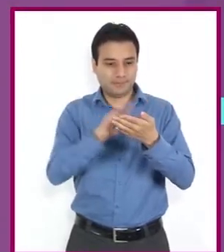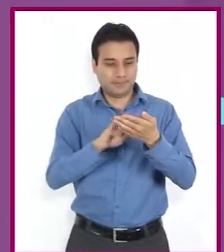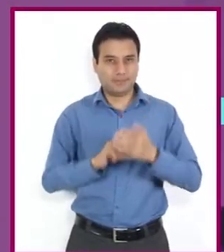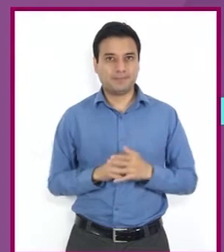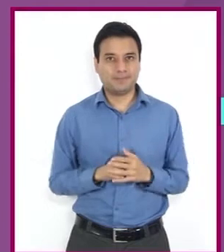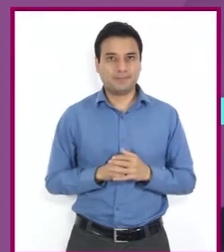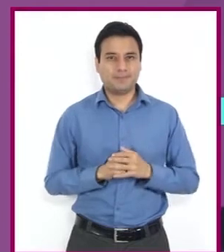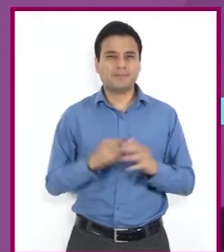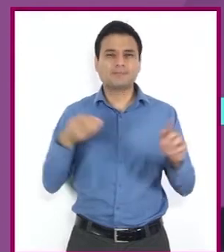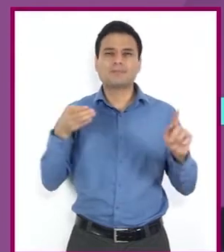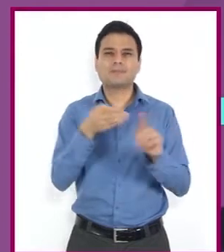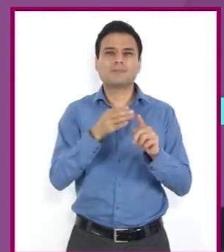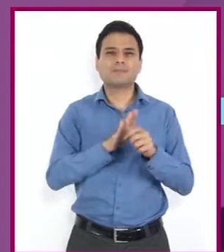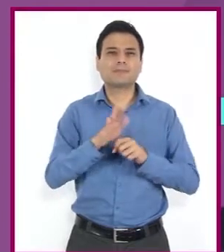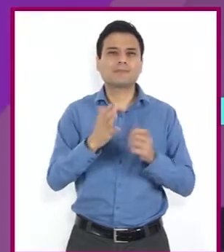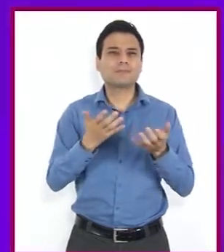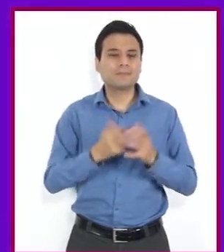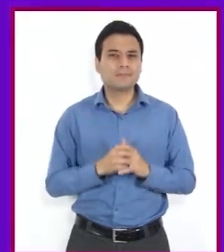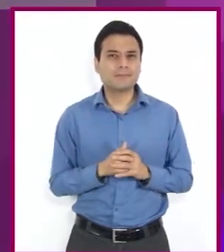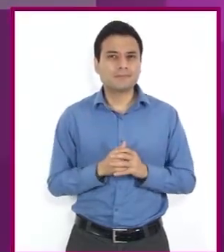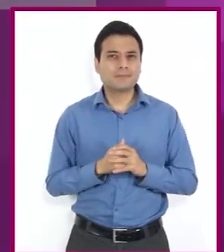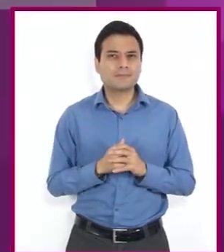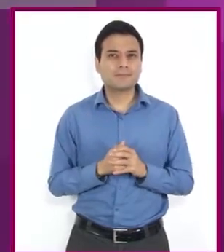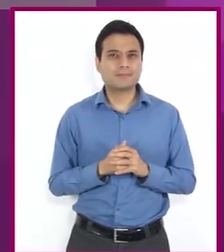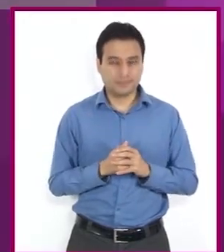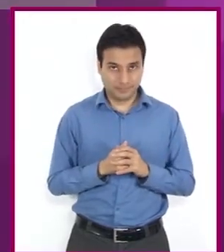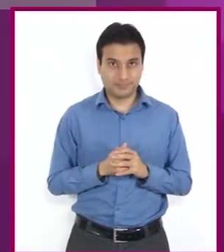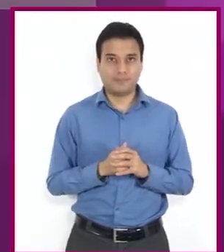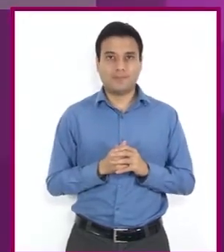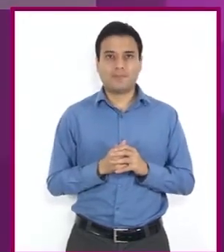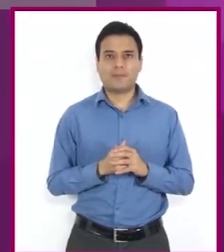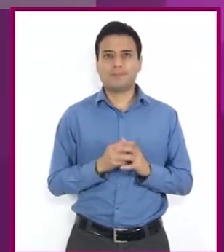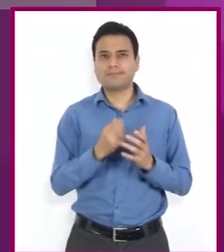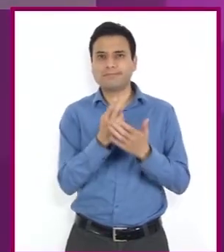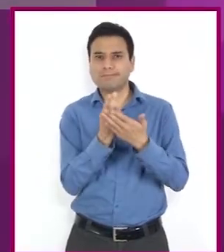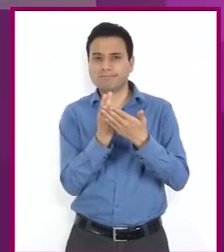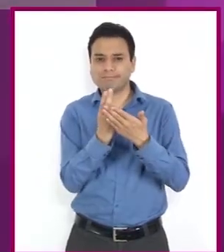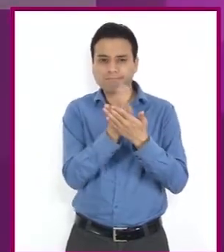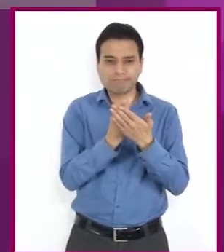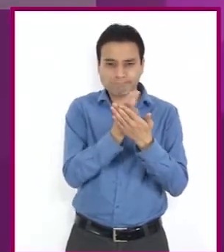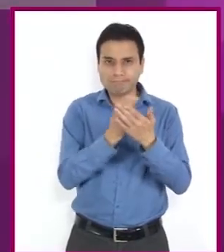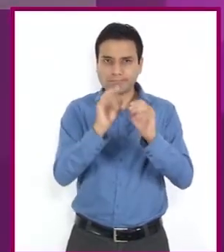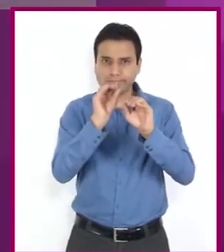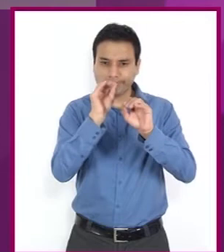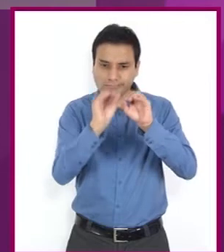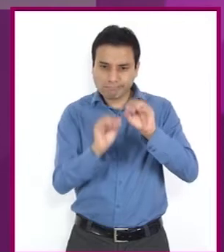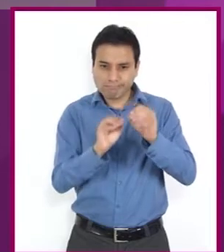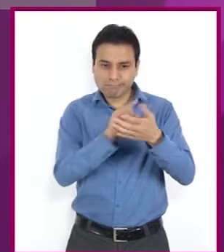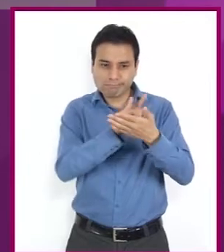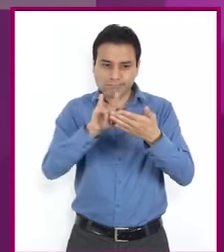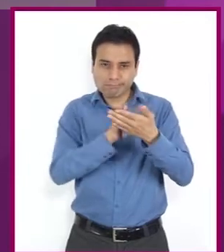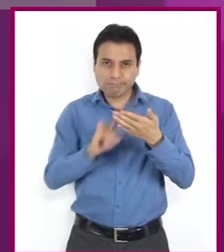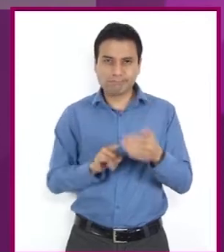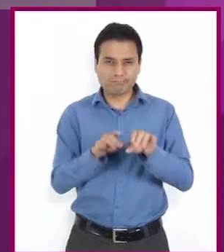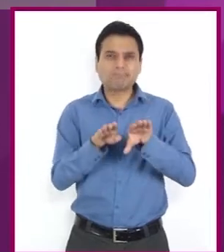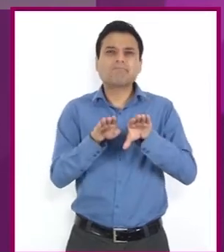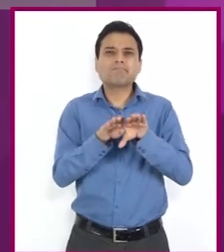Con el propósito de distinguir usos de recursos gráficos en historietas para contar una historia.